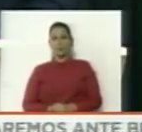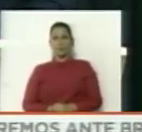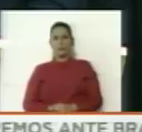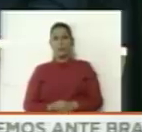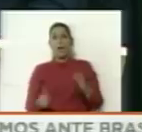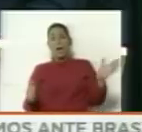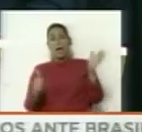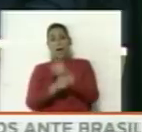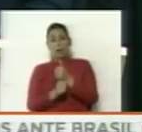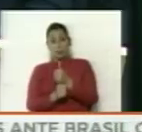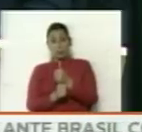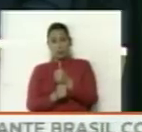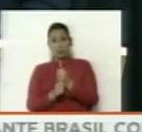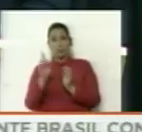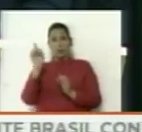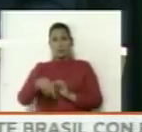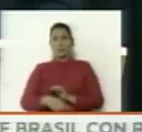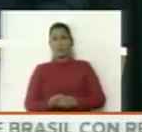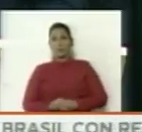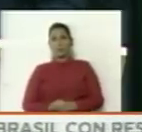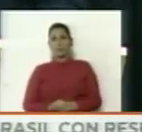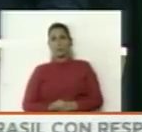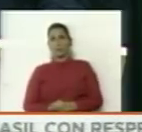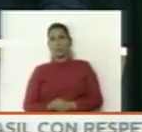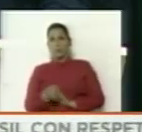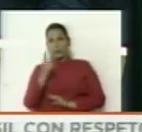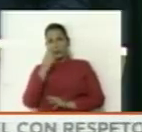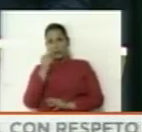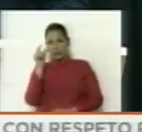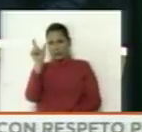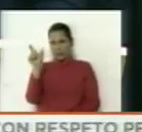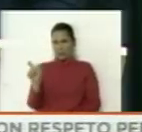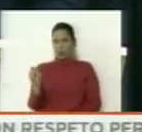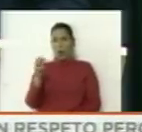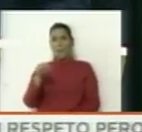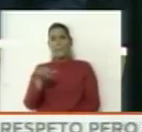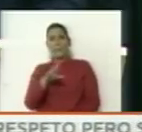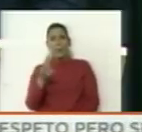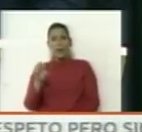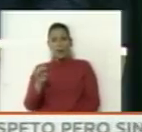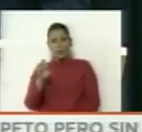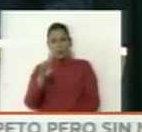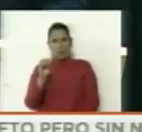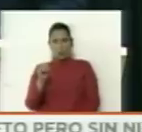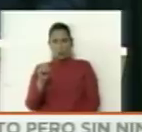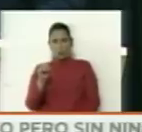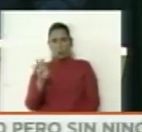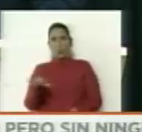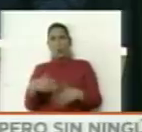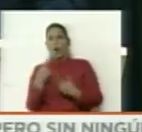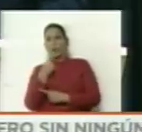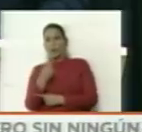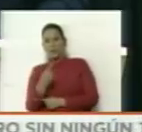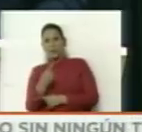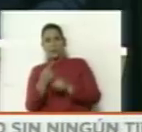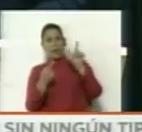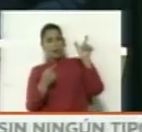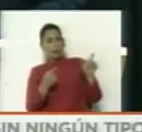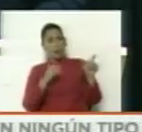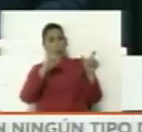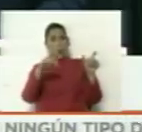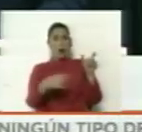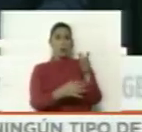encontramos en el celular del señor Marrero, como le decía a el señor Guaidó, que